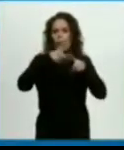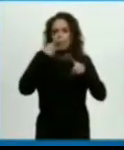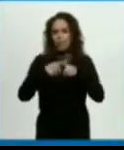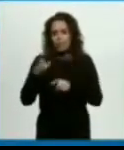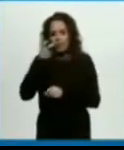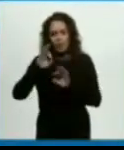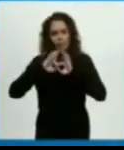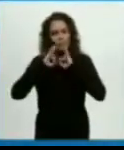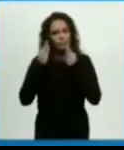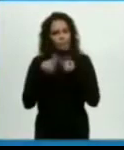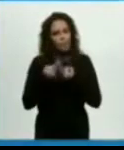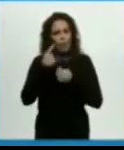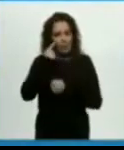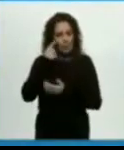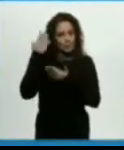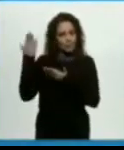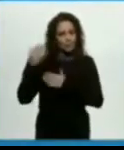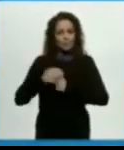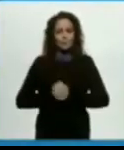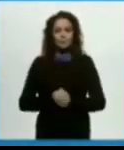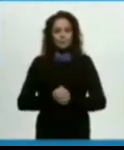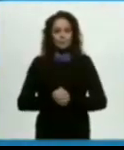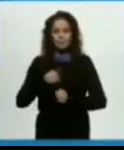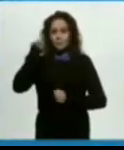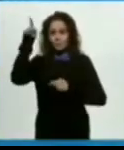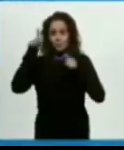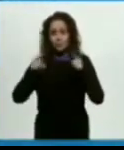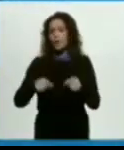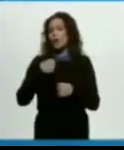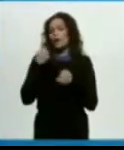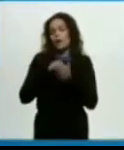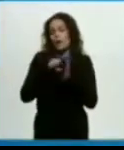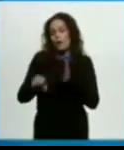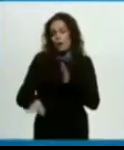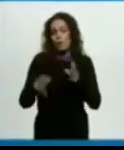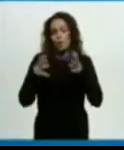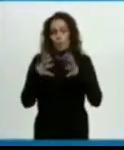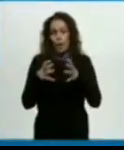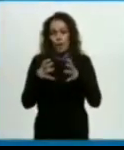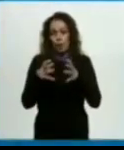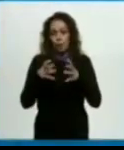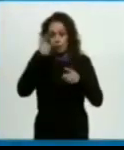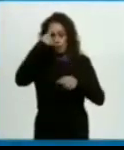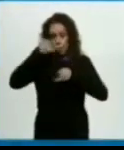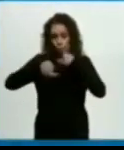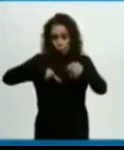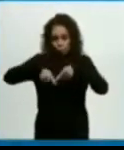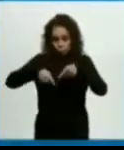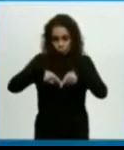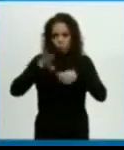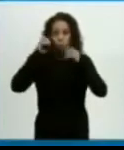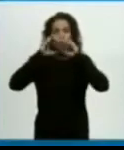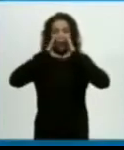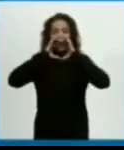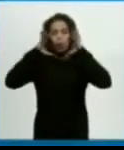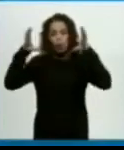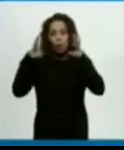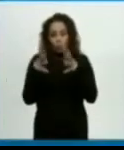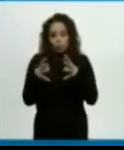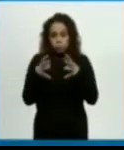la forma de una esfera. Todas las pelotas, pues, son redondas. Un globo